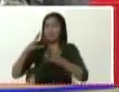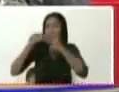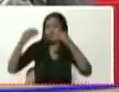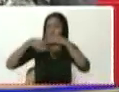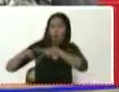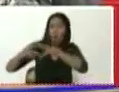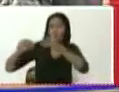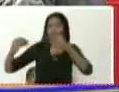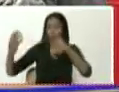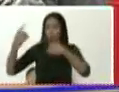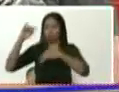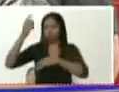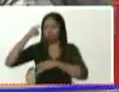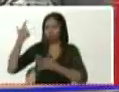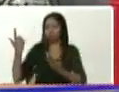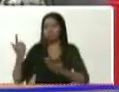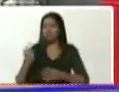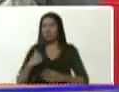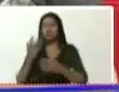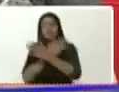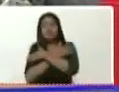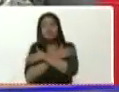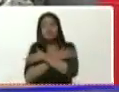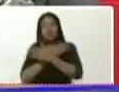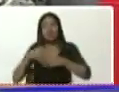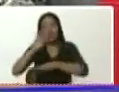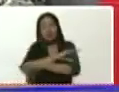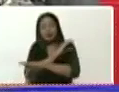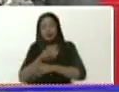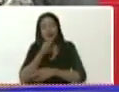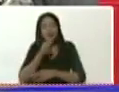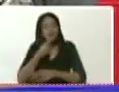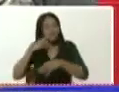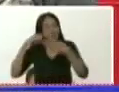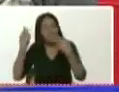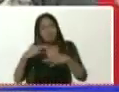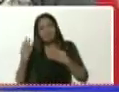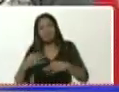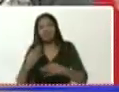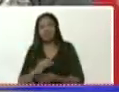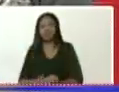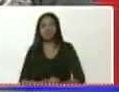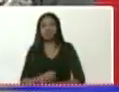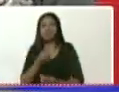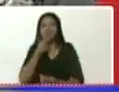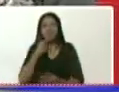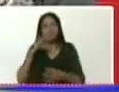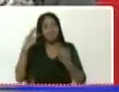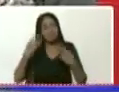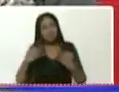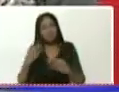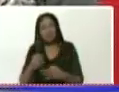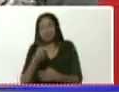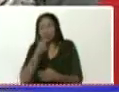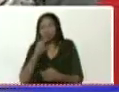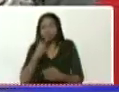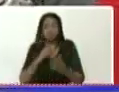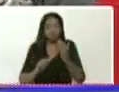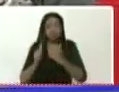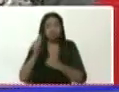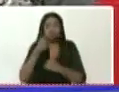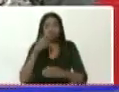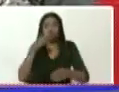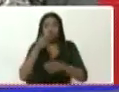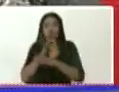¿Ah? Los felicito. Una canción bella, de verdad. Bella, bella, bella. Ya voy